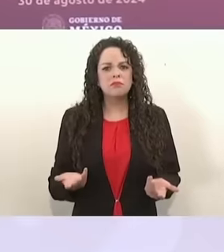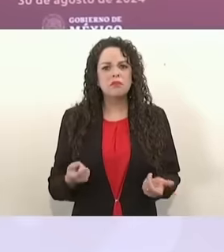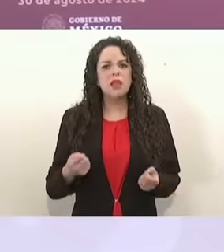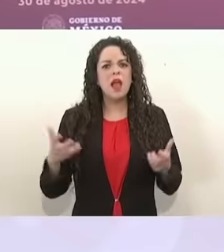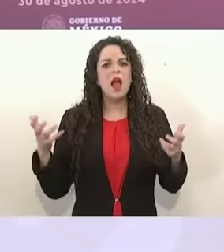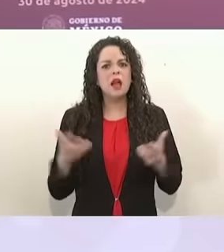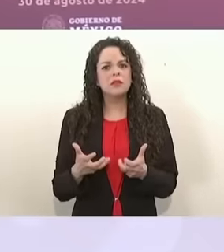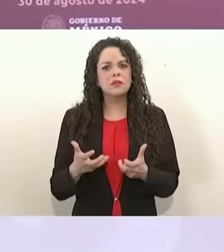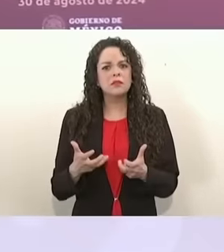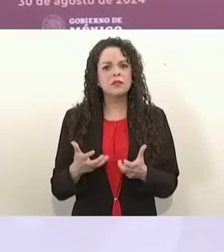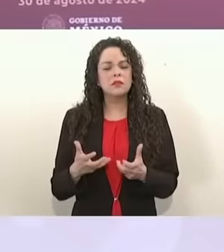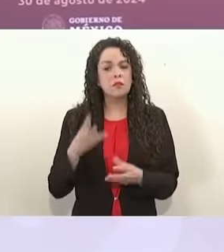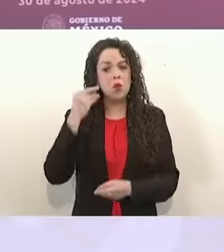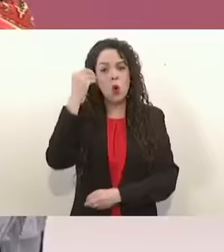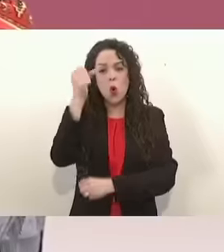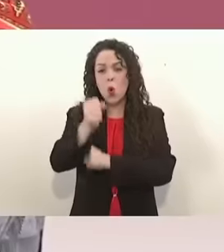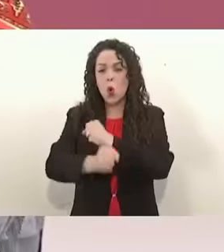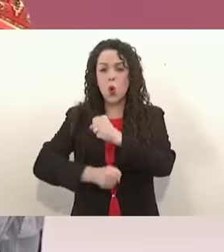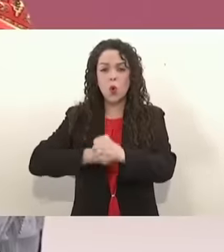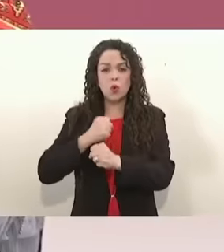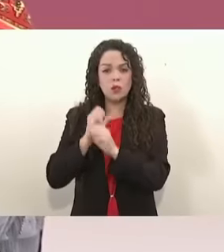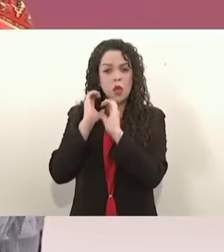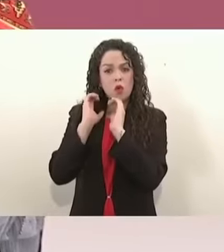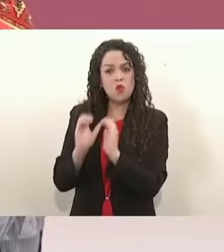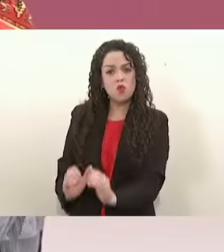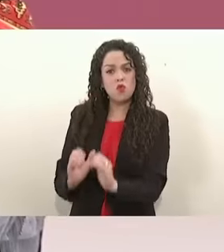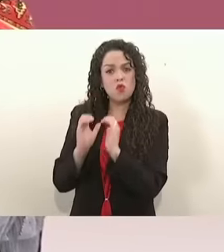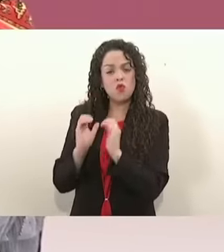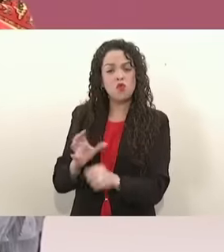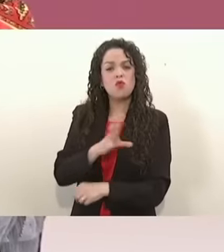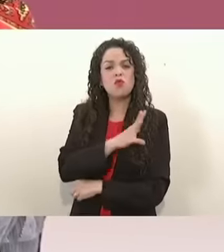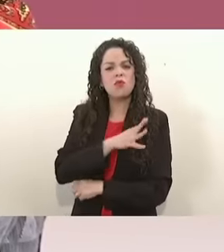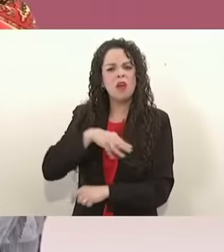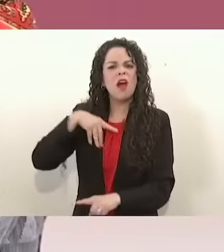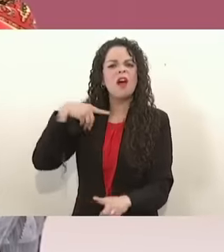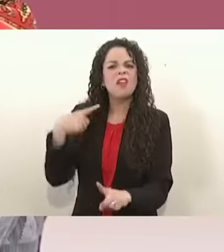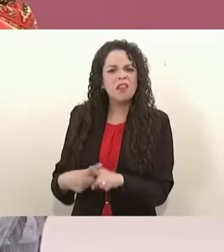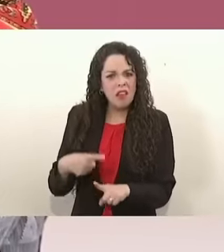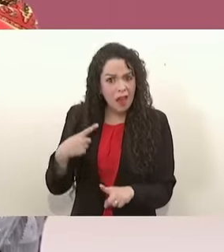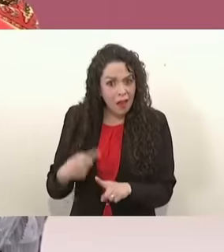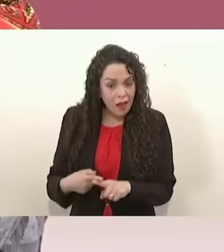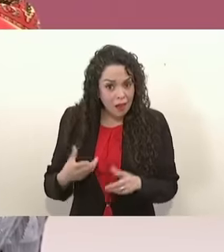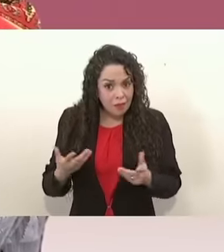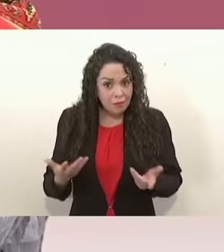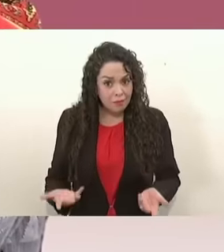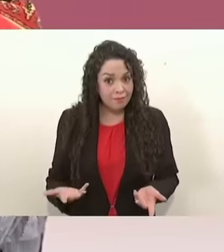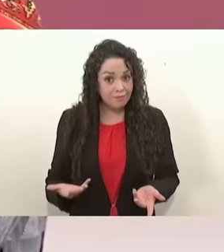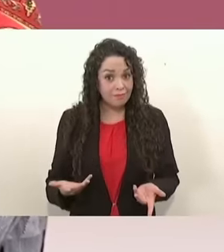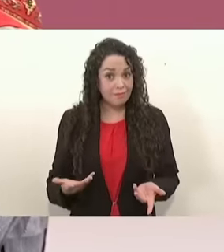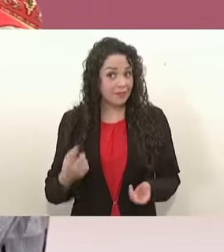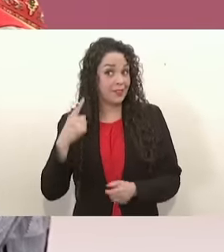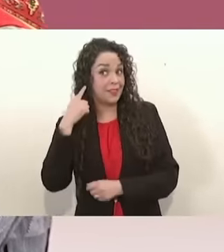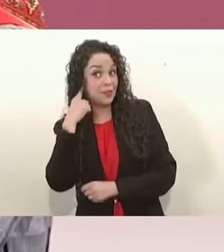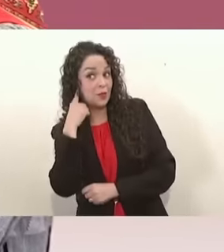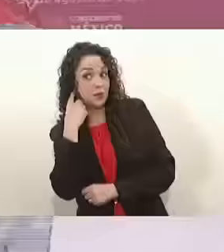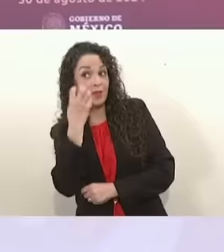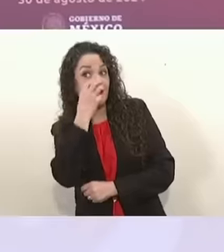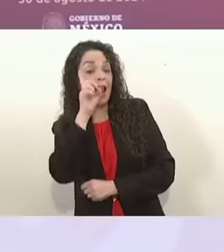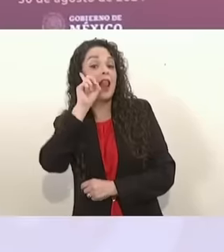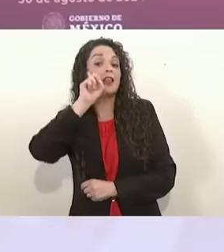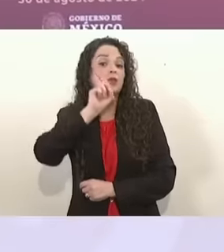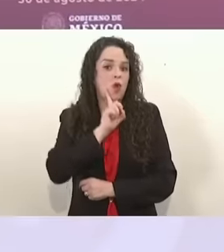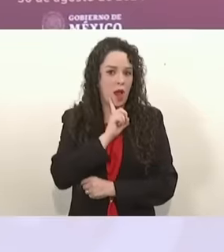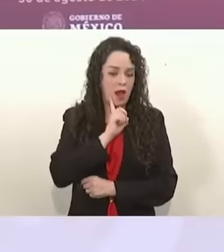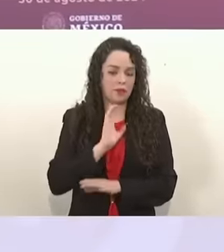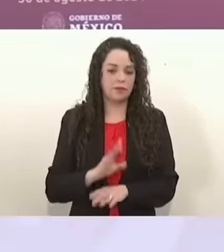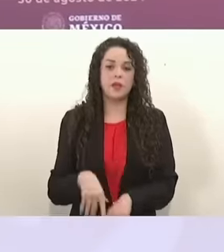hace generaciones a los hijos? quienes somos las que